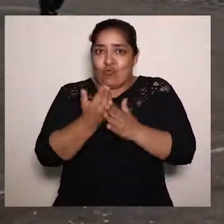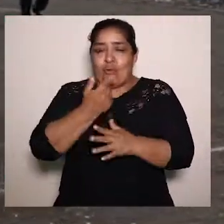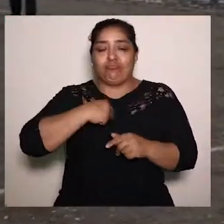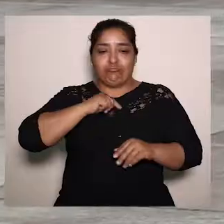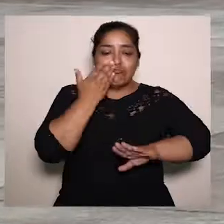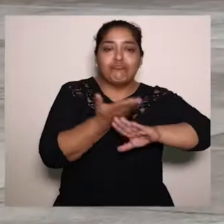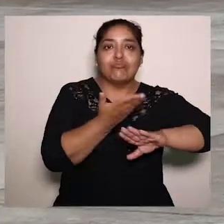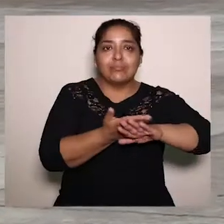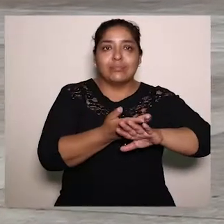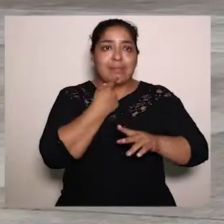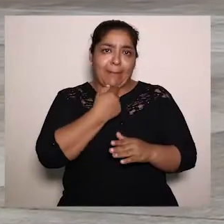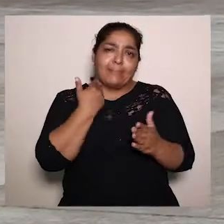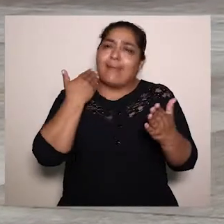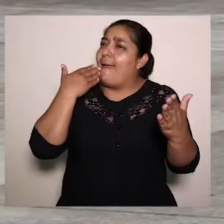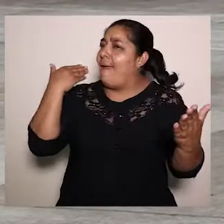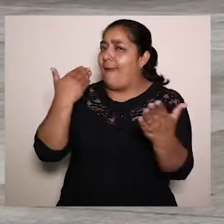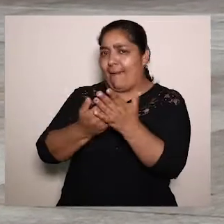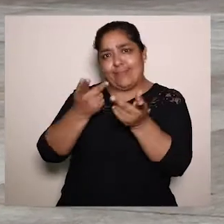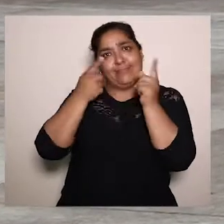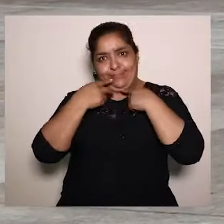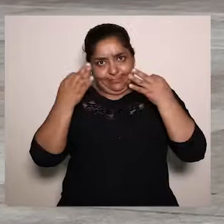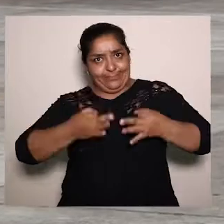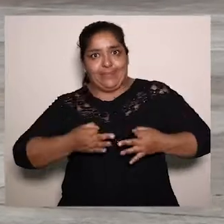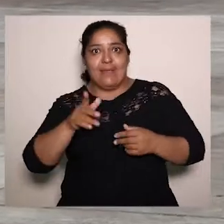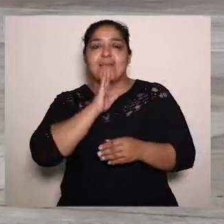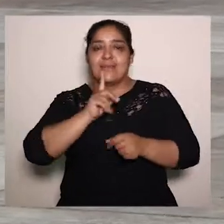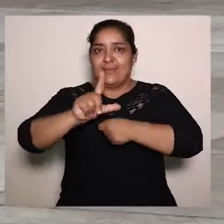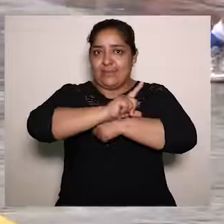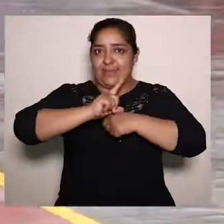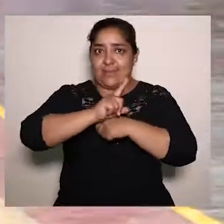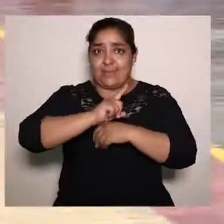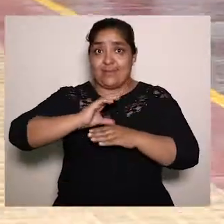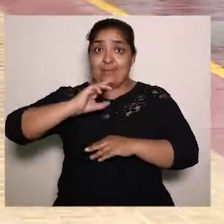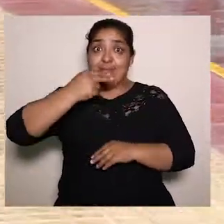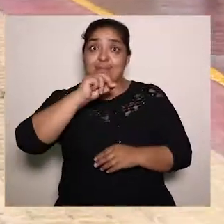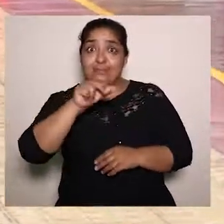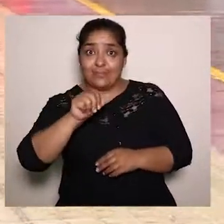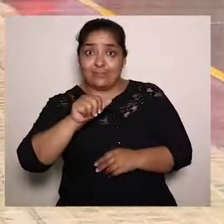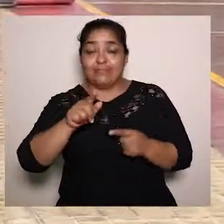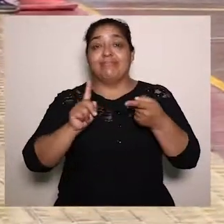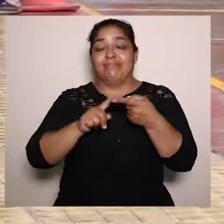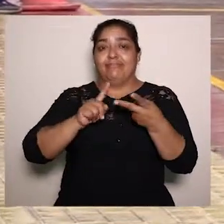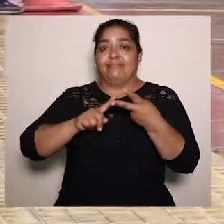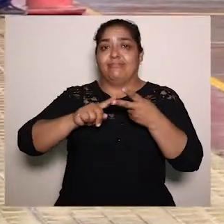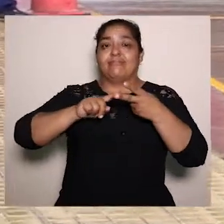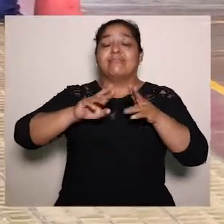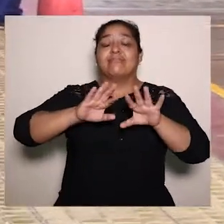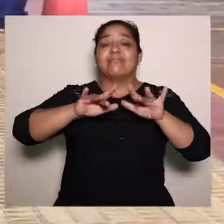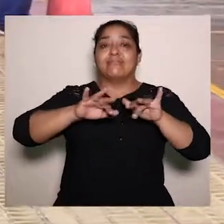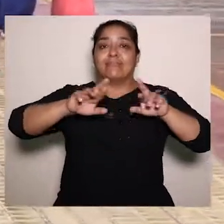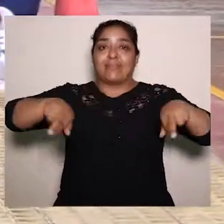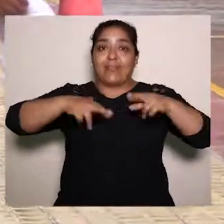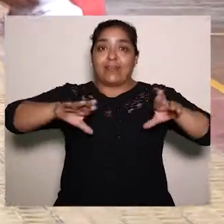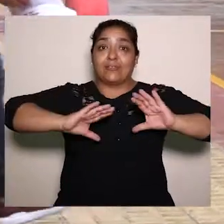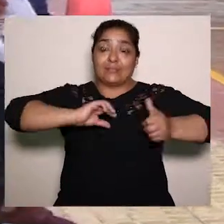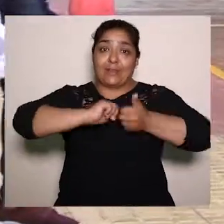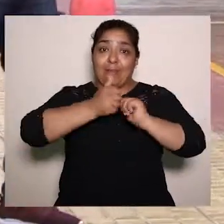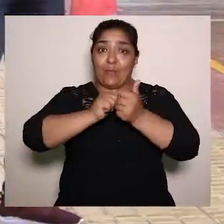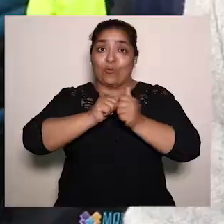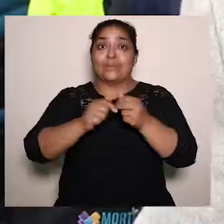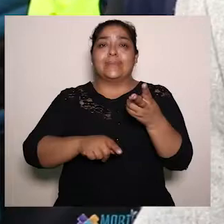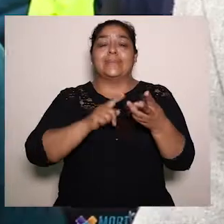nos lo propusimos agradecimientos por supuesto a la liga de chaz a agradecimiento de nuestra secretaría de recreación y deporte